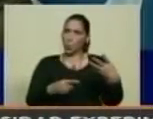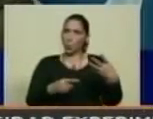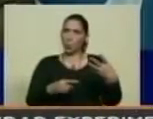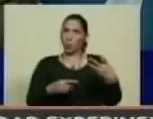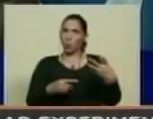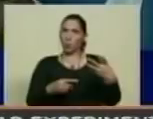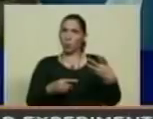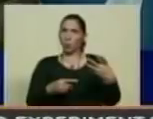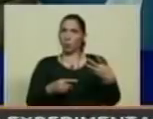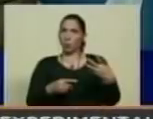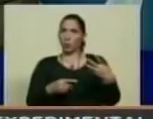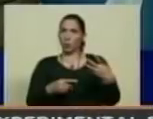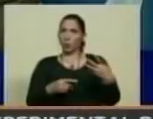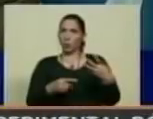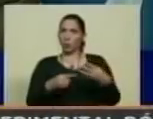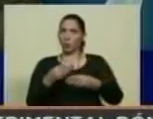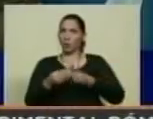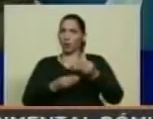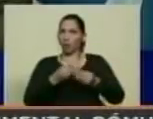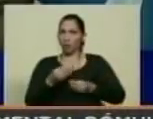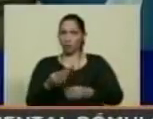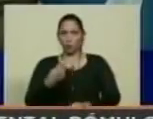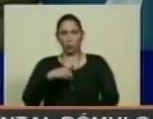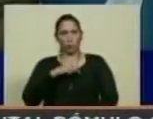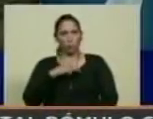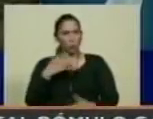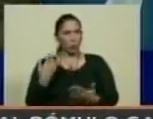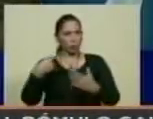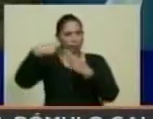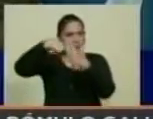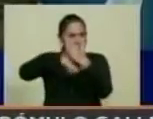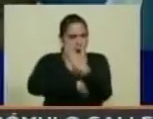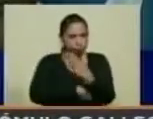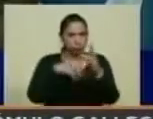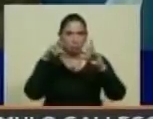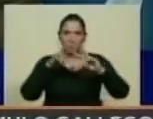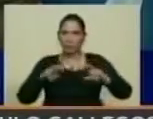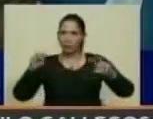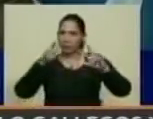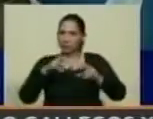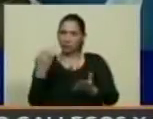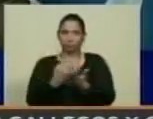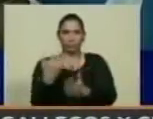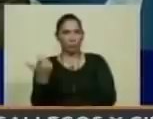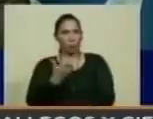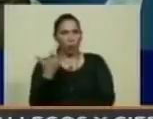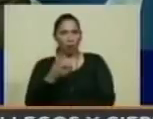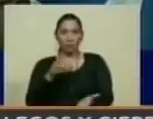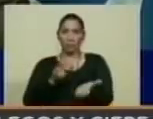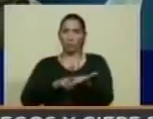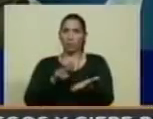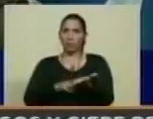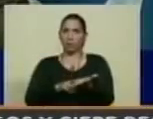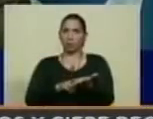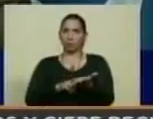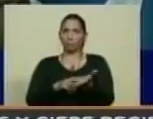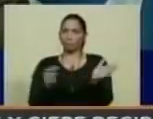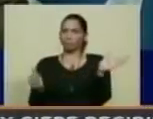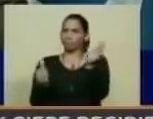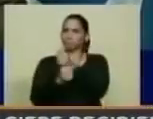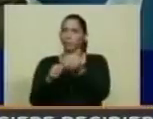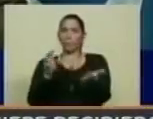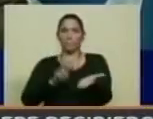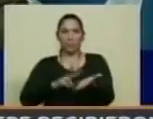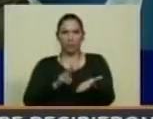gestión, siempre iremos al fondo de las investigaciones, siempre buscaremos la verdad procesal, la verdad real